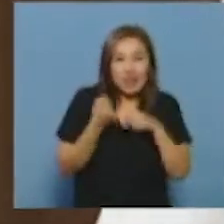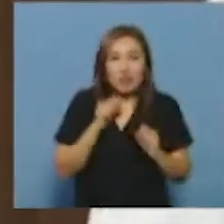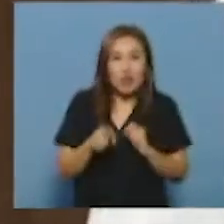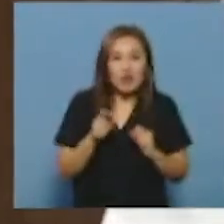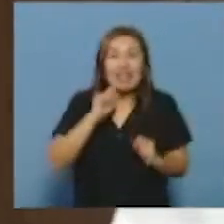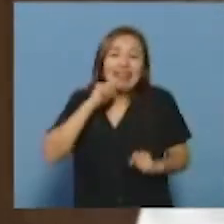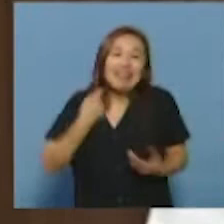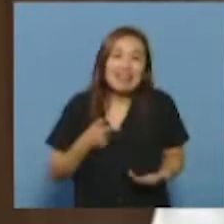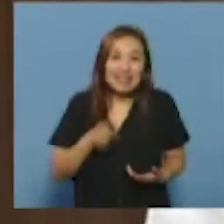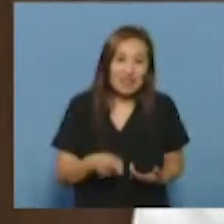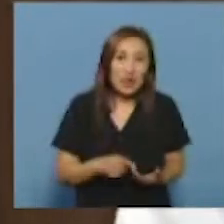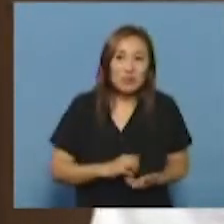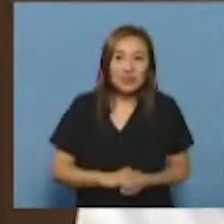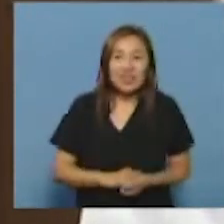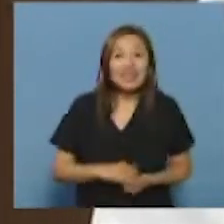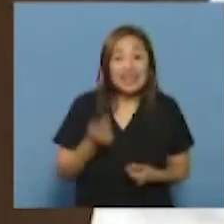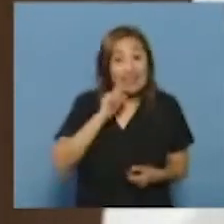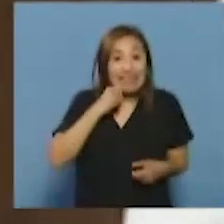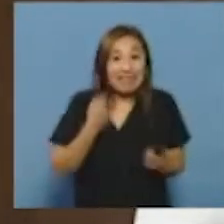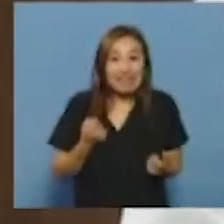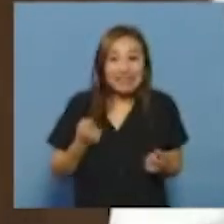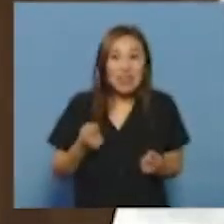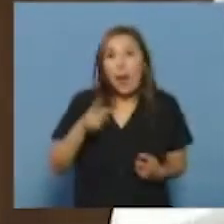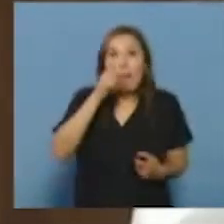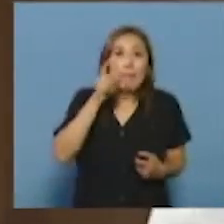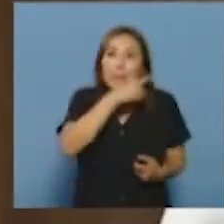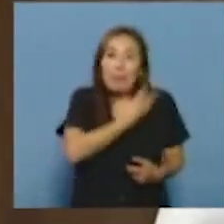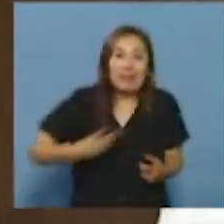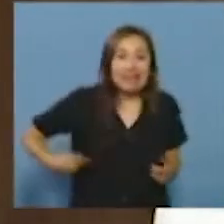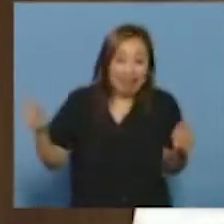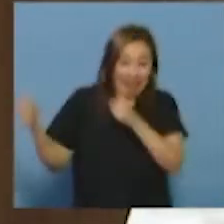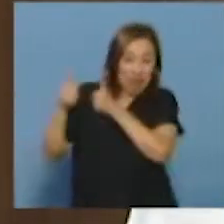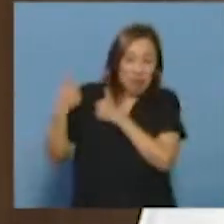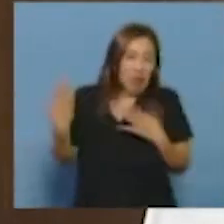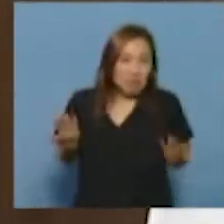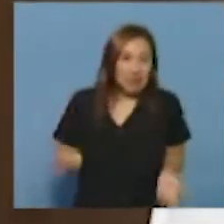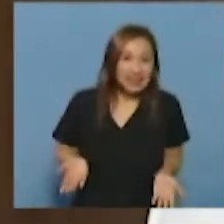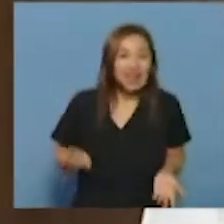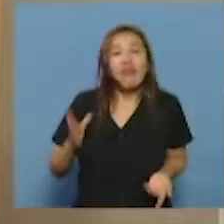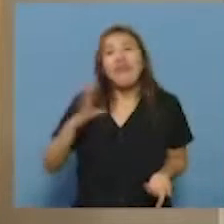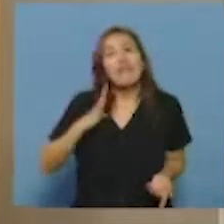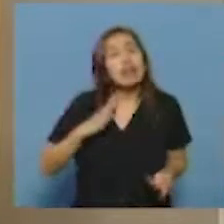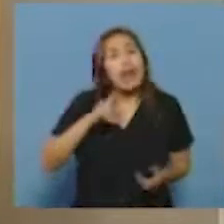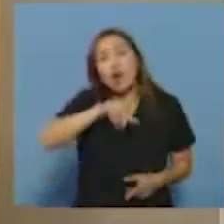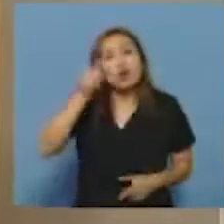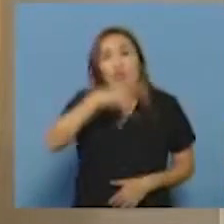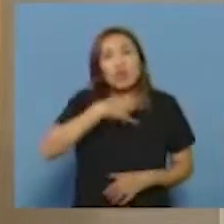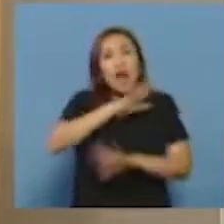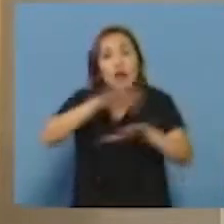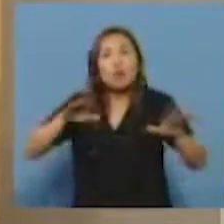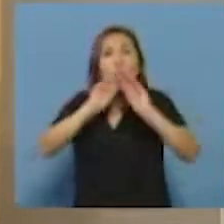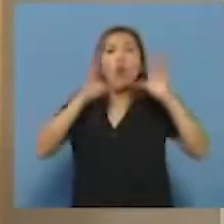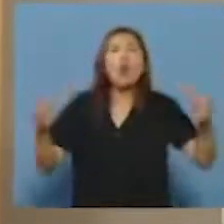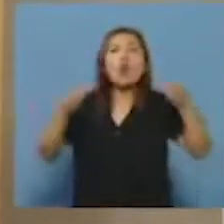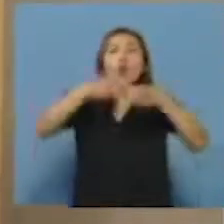muy lindo. Muy lindo, un presidente al lado mío. Jimé, están faltando sí. Chicos, ¿cuántos son en